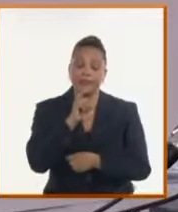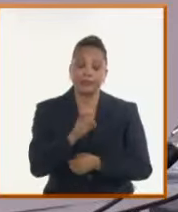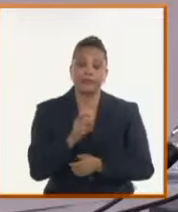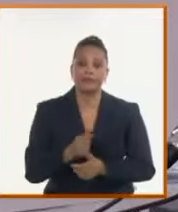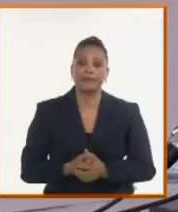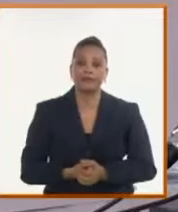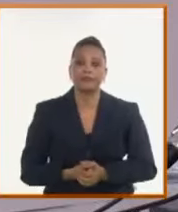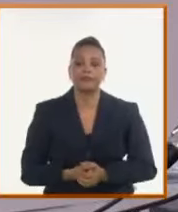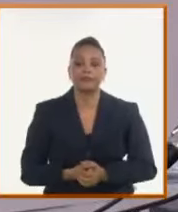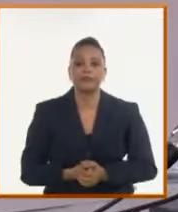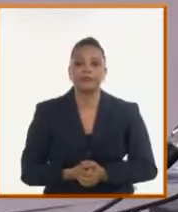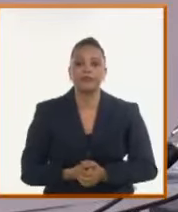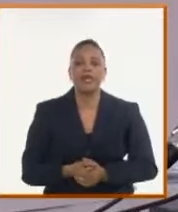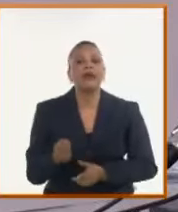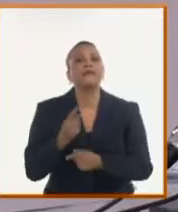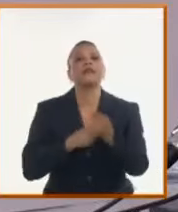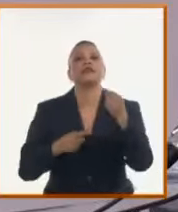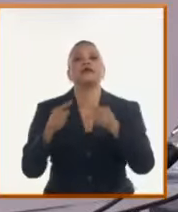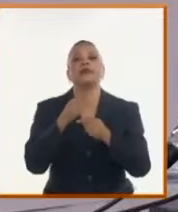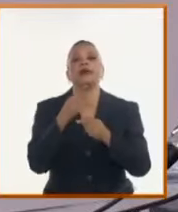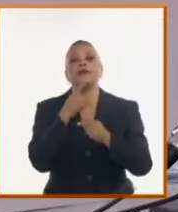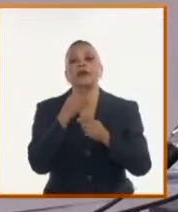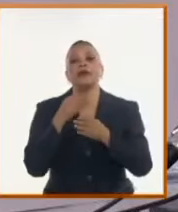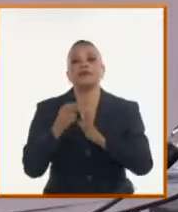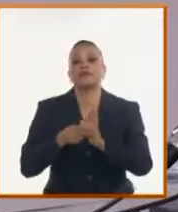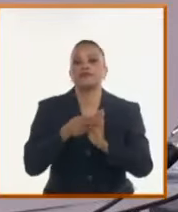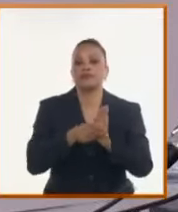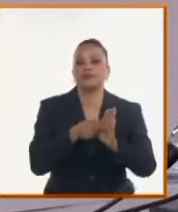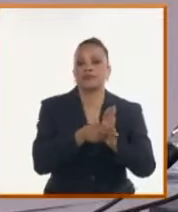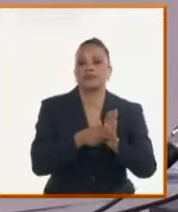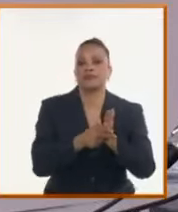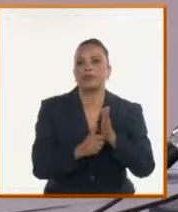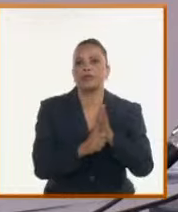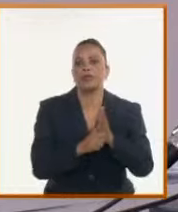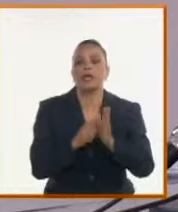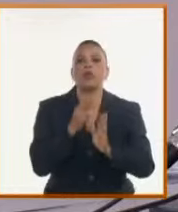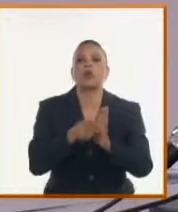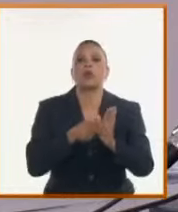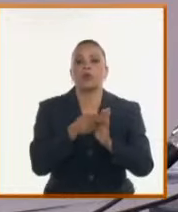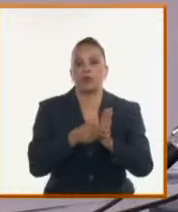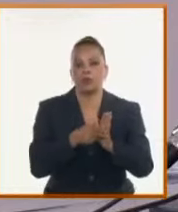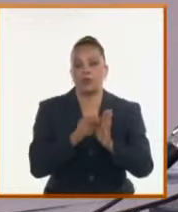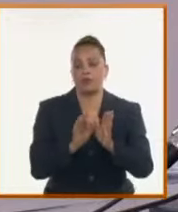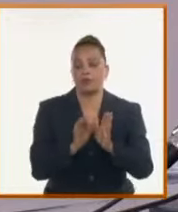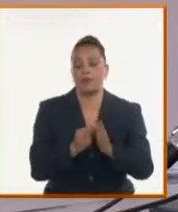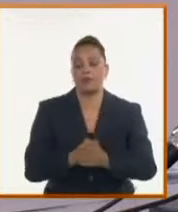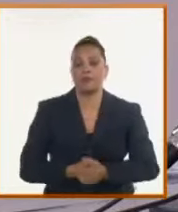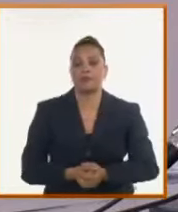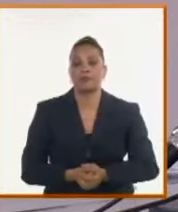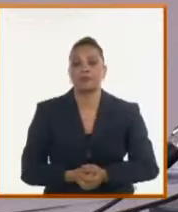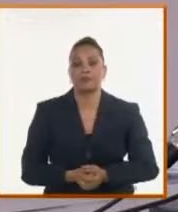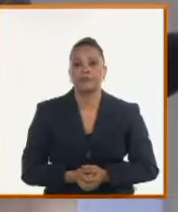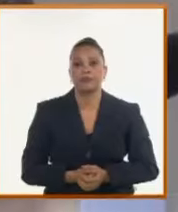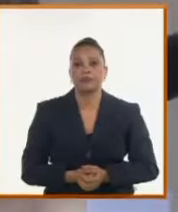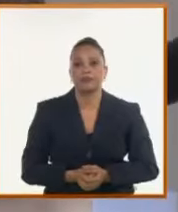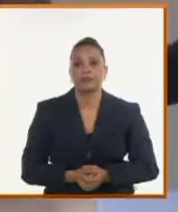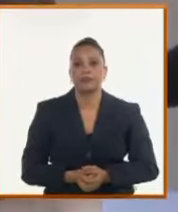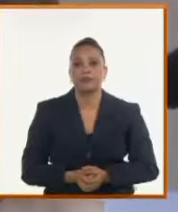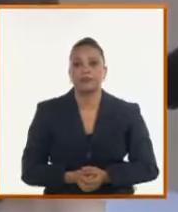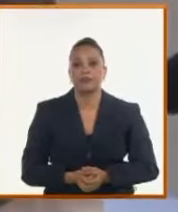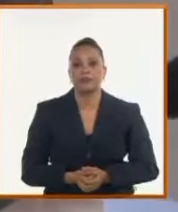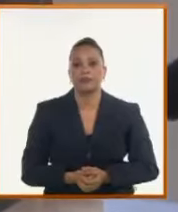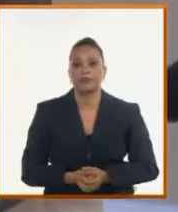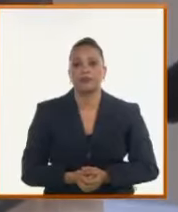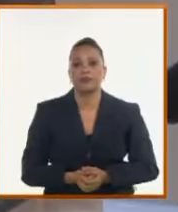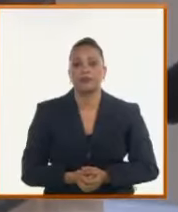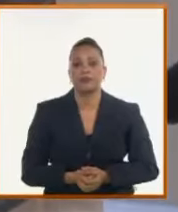Luis Roberto para las transportaciones nacionales de pasajeros son las locomotoras las locomotora además de eso también no no